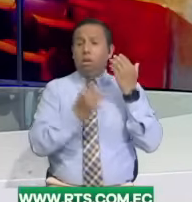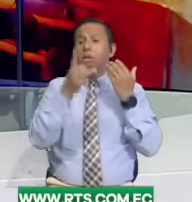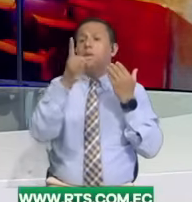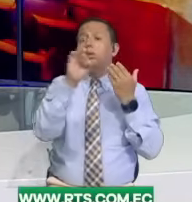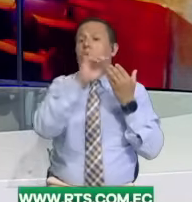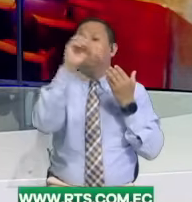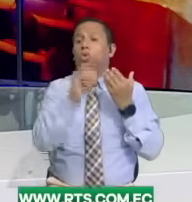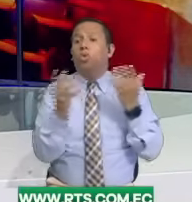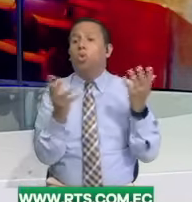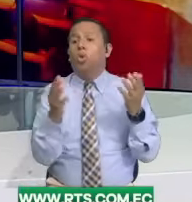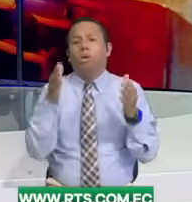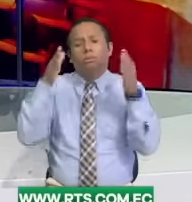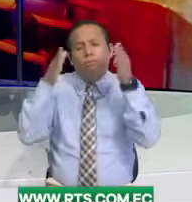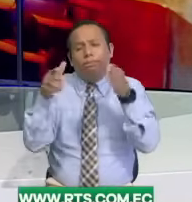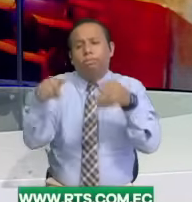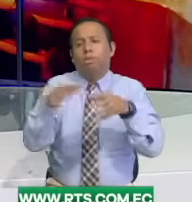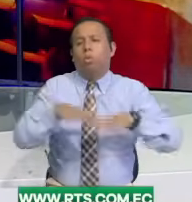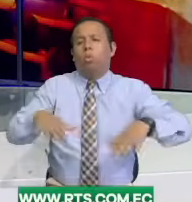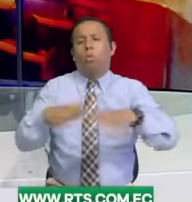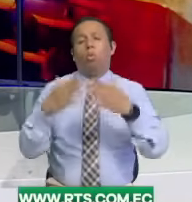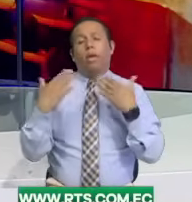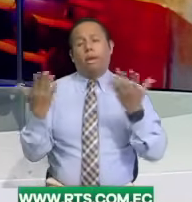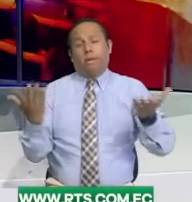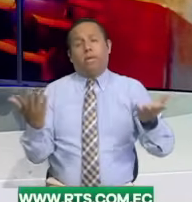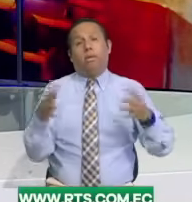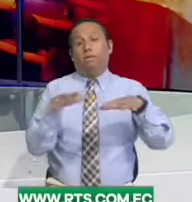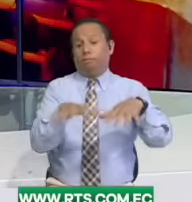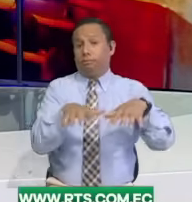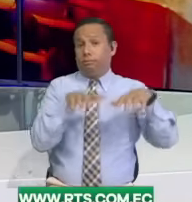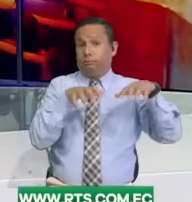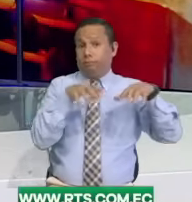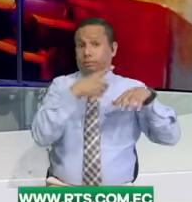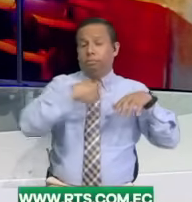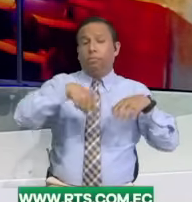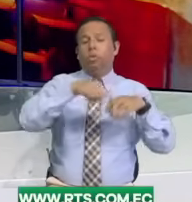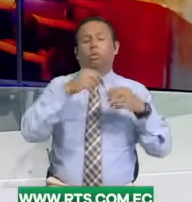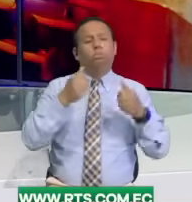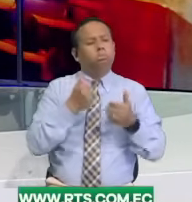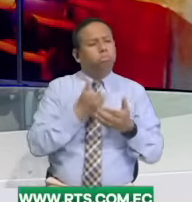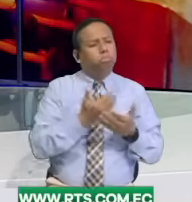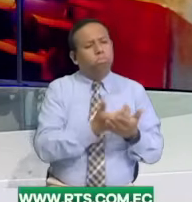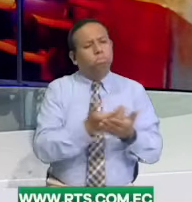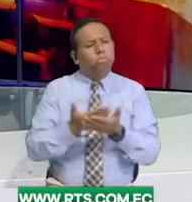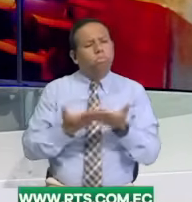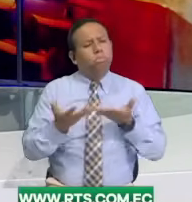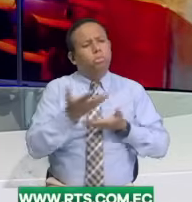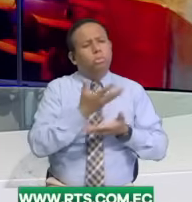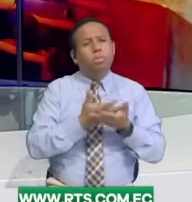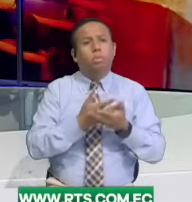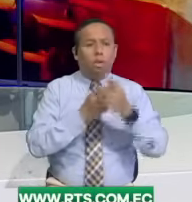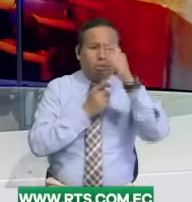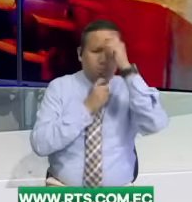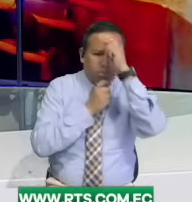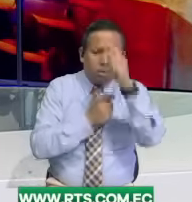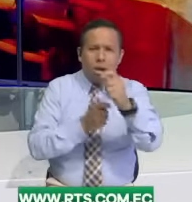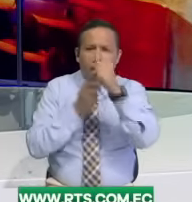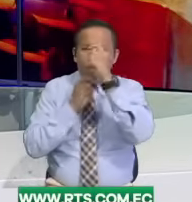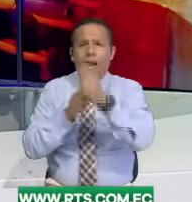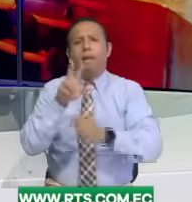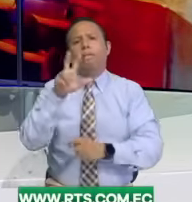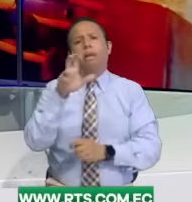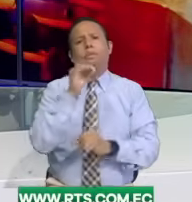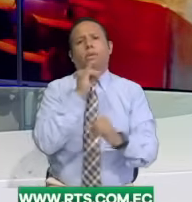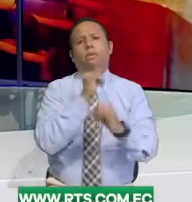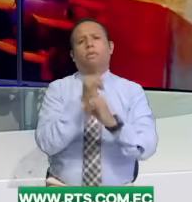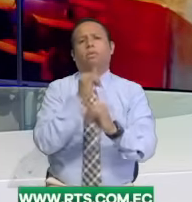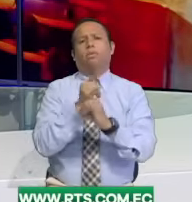en Guayaquil. El Parlamento efectuó su sesión conmemorativa donde condecoró a 13 instituciones y personalidades de la